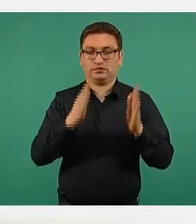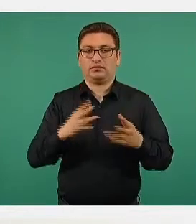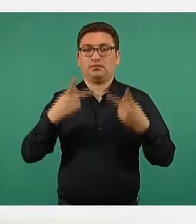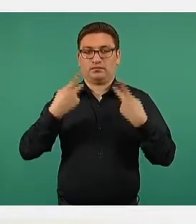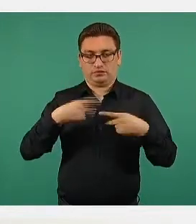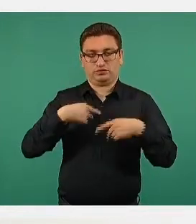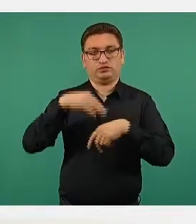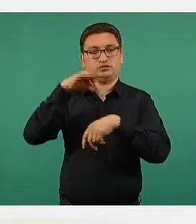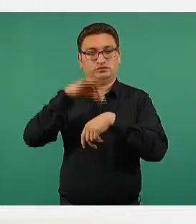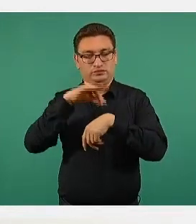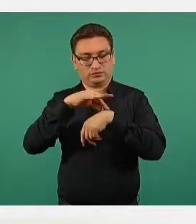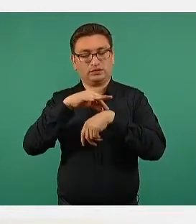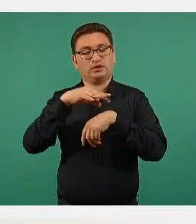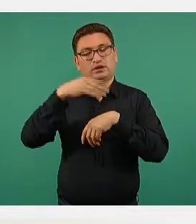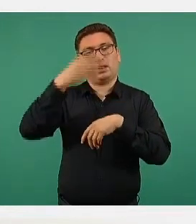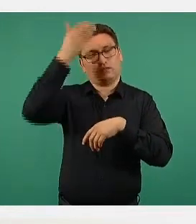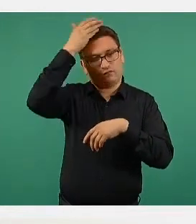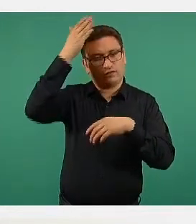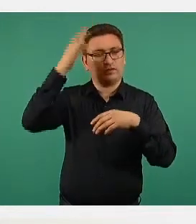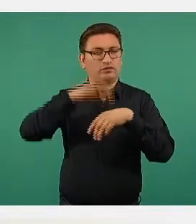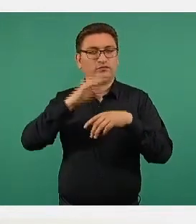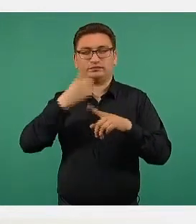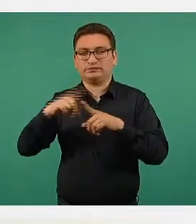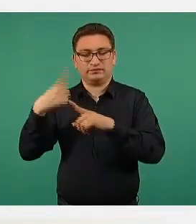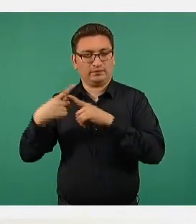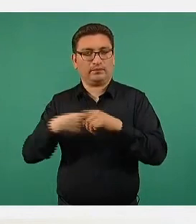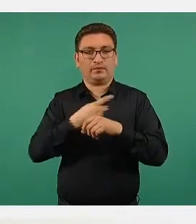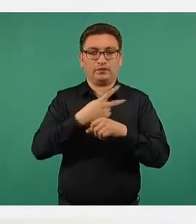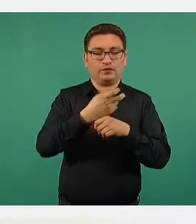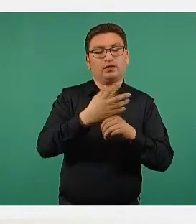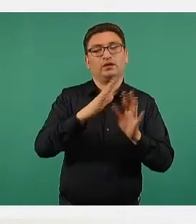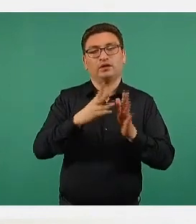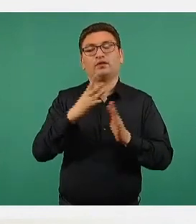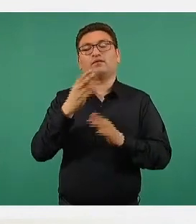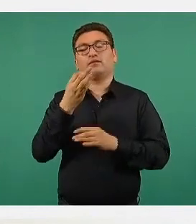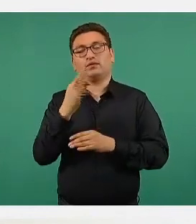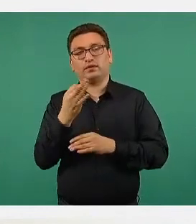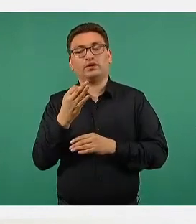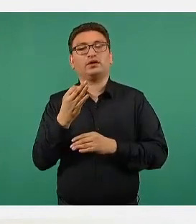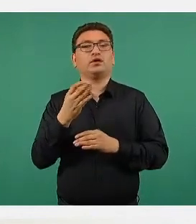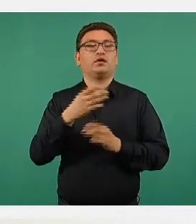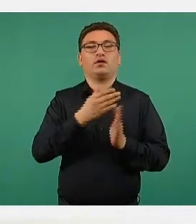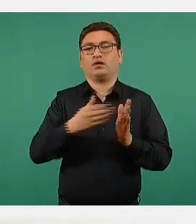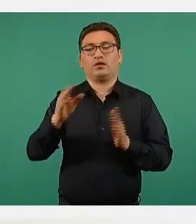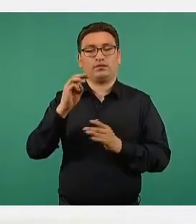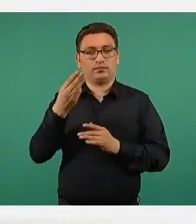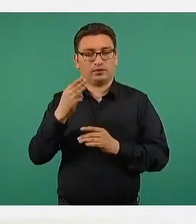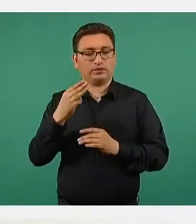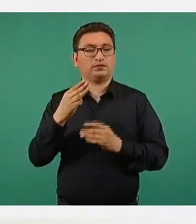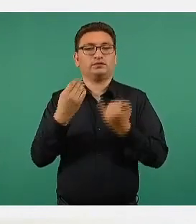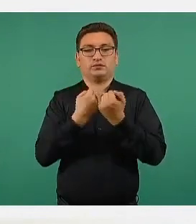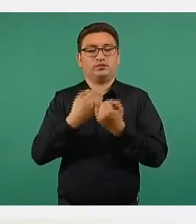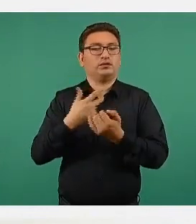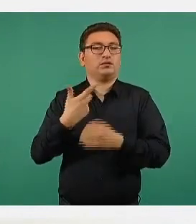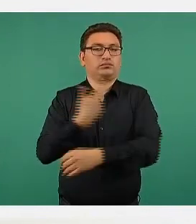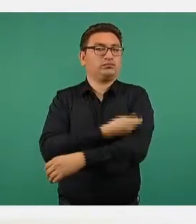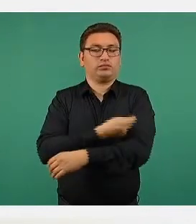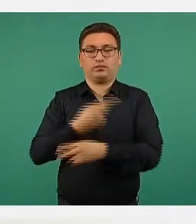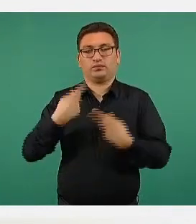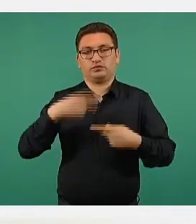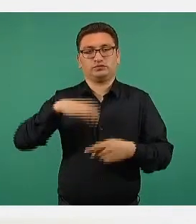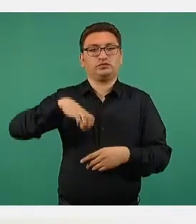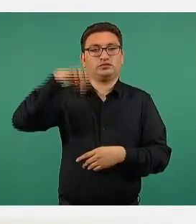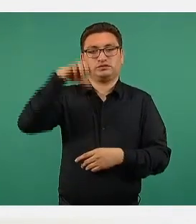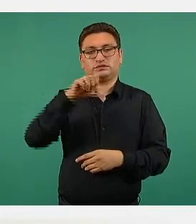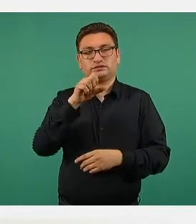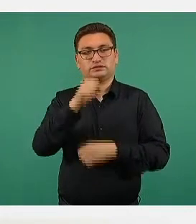de salud de primera y segunda línea, también de febrero hasta mayo se vacunó a la población adulta